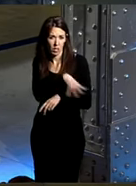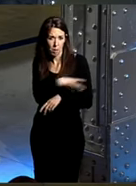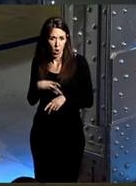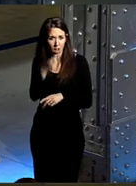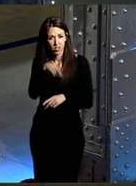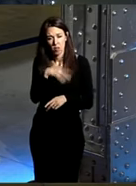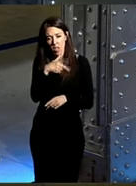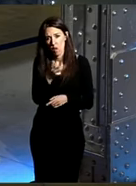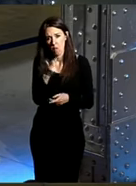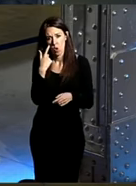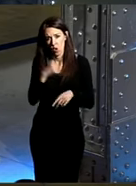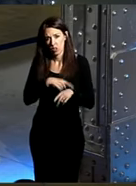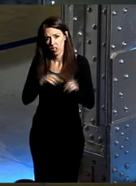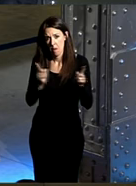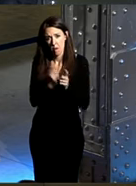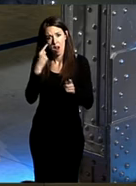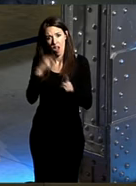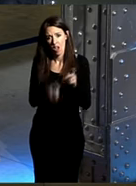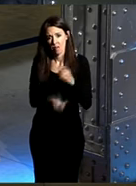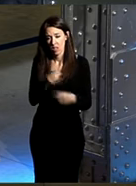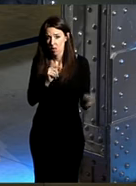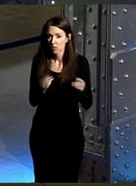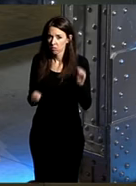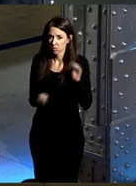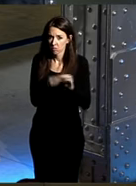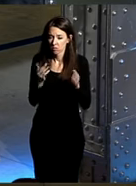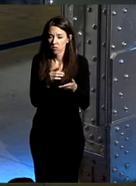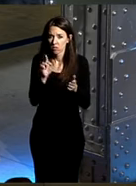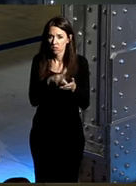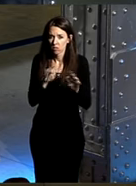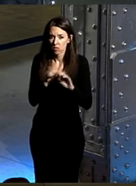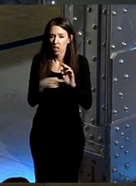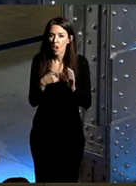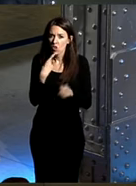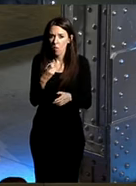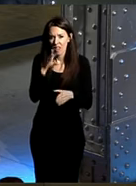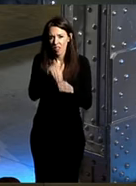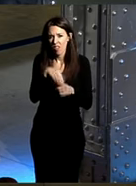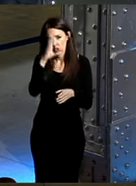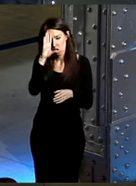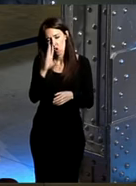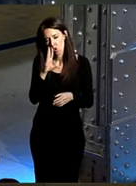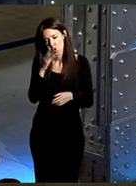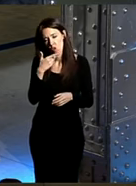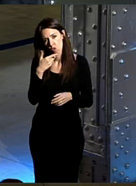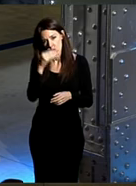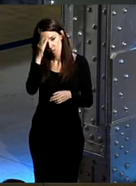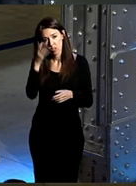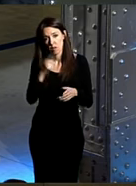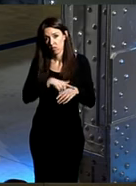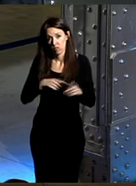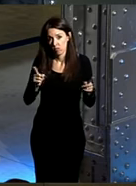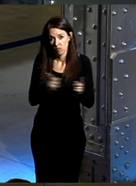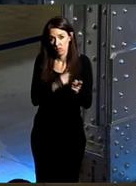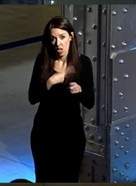con que tenemos muy poco tiempo para generar un debate. Yo estoy totalmente de acuerdo que la complejidad es donde está el conocimiento, pero cuando tenemos tan poco tiempo para hablar de